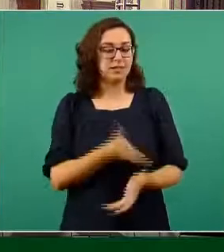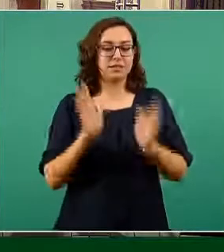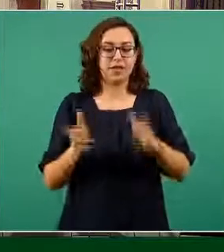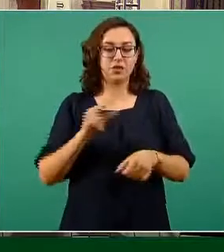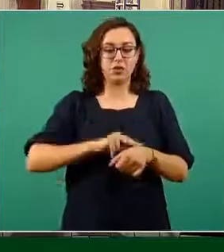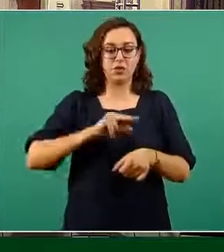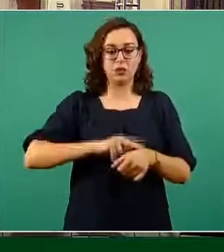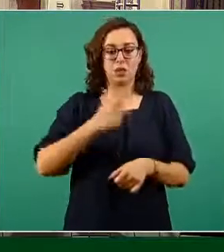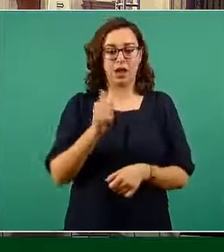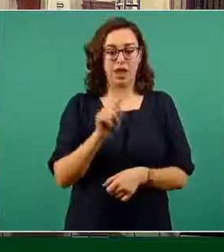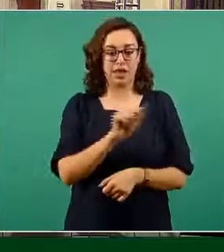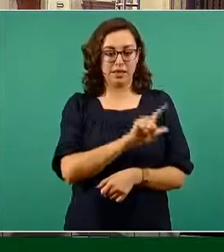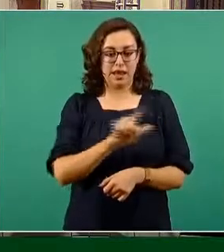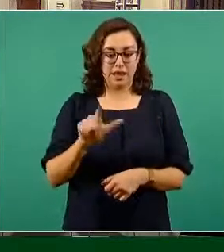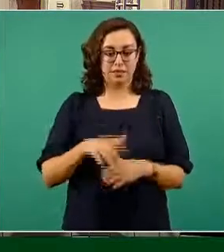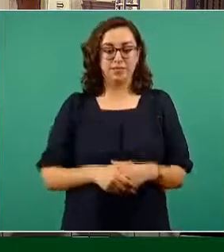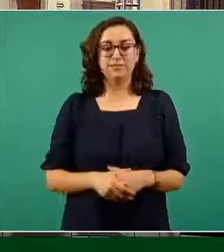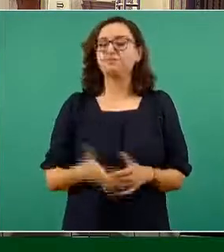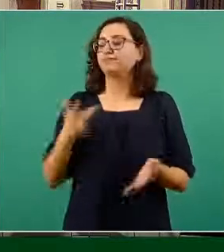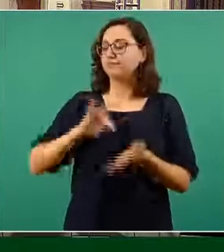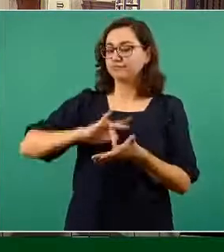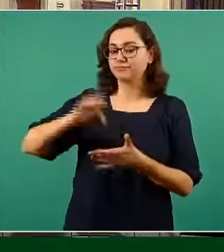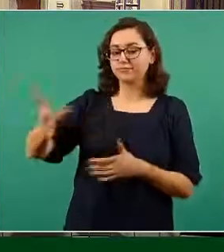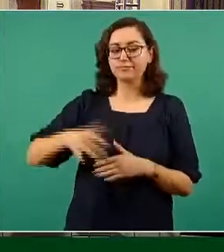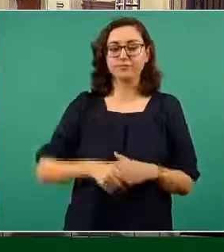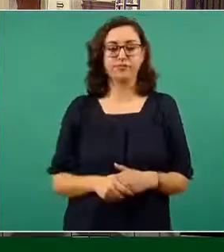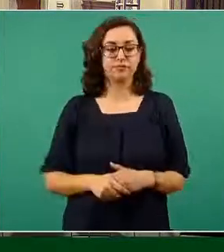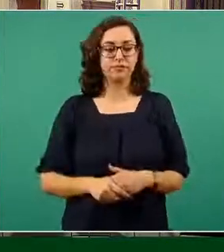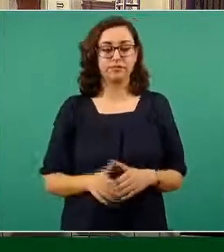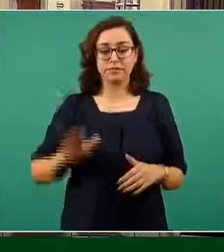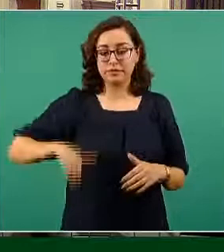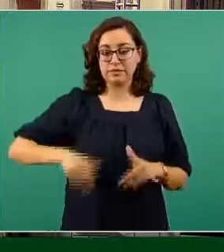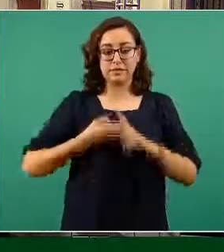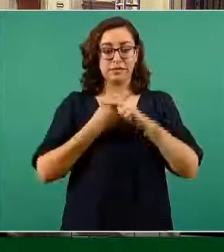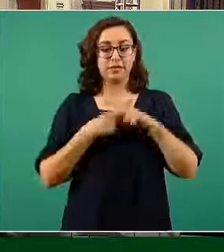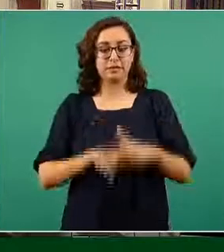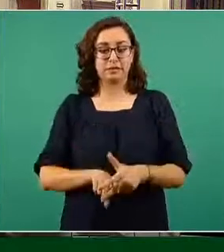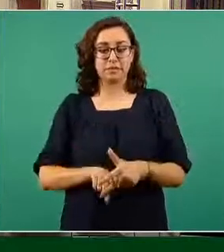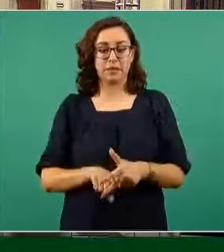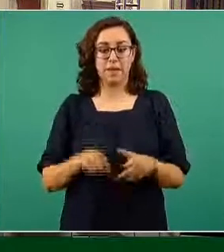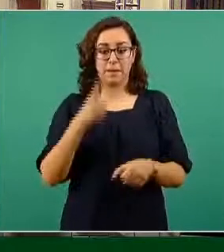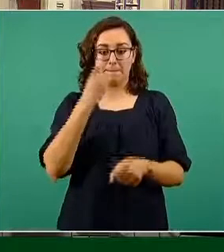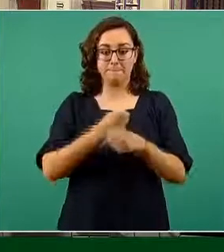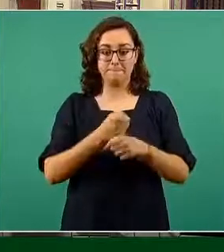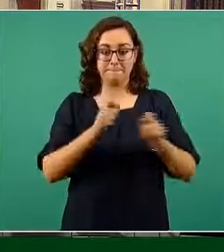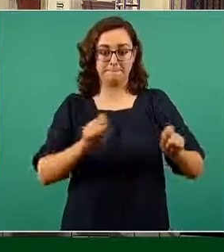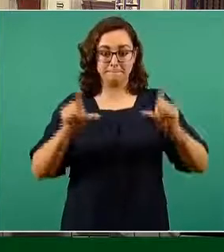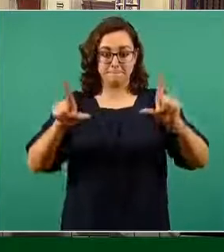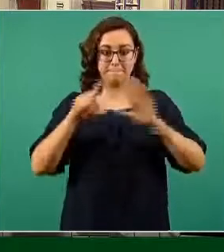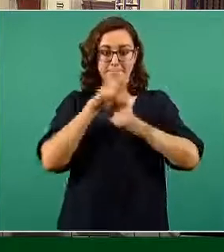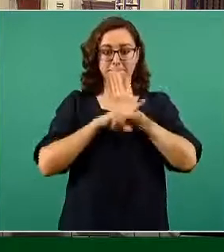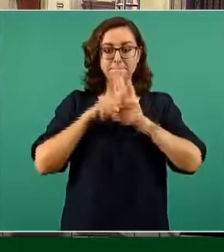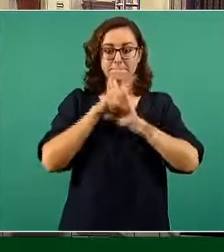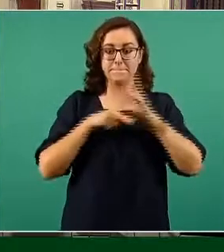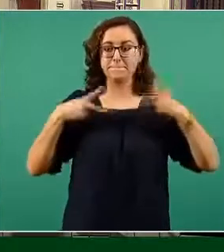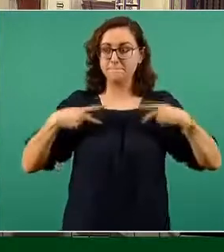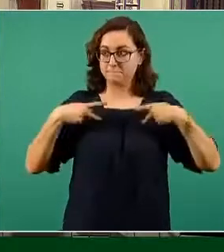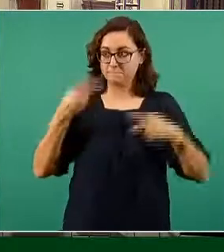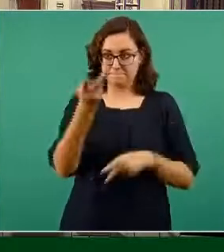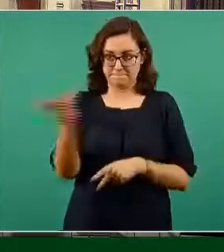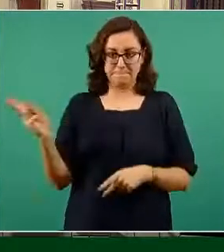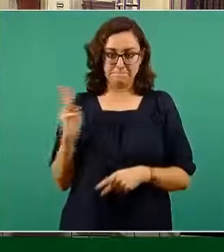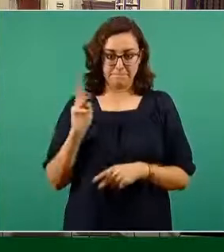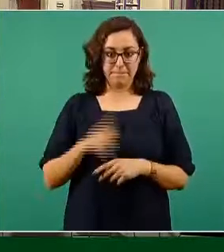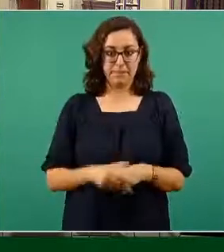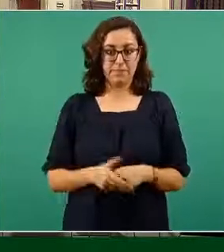Gatell. Gracias. Acabamos de empezar con el primer video de la población, perfecto. De los ciudadanos,